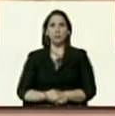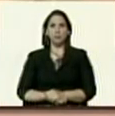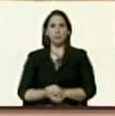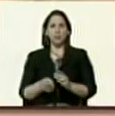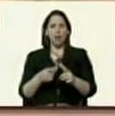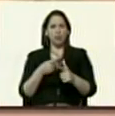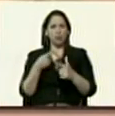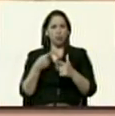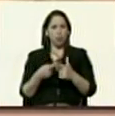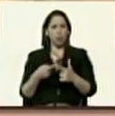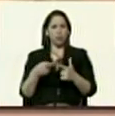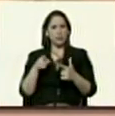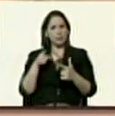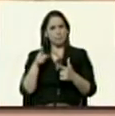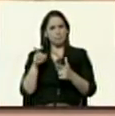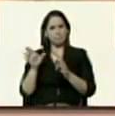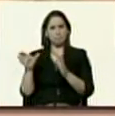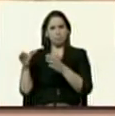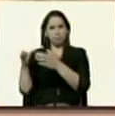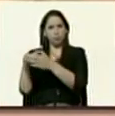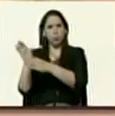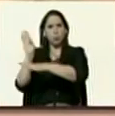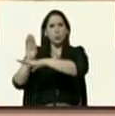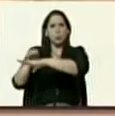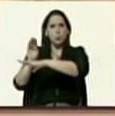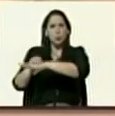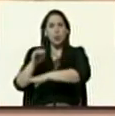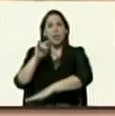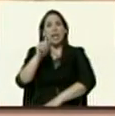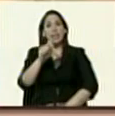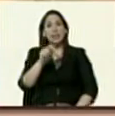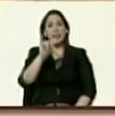Entonces, esa reunión invocando el TIAR